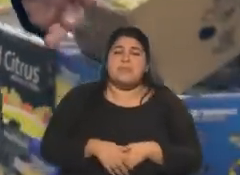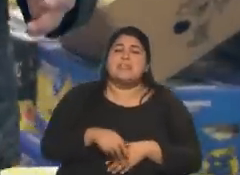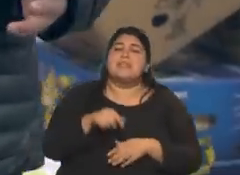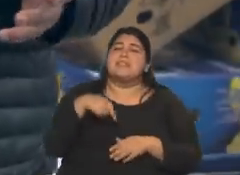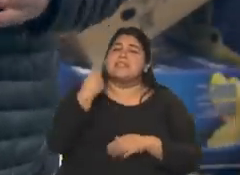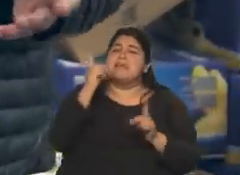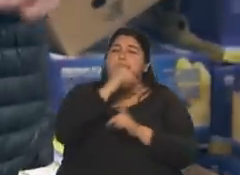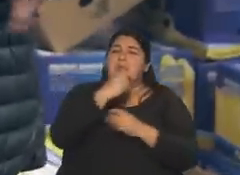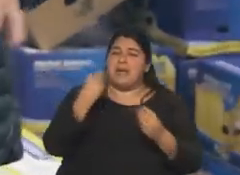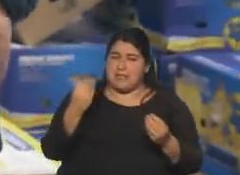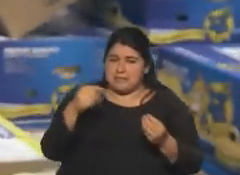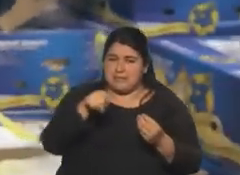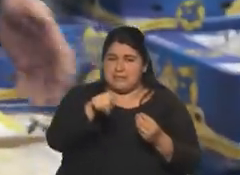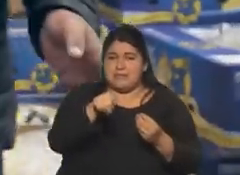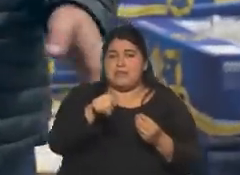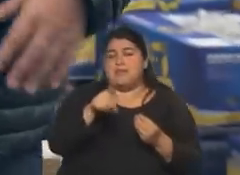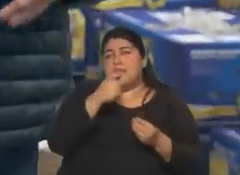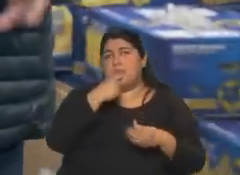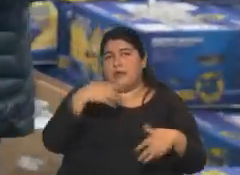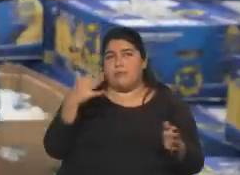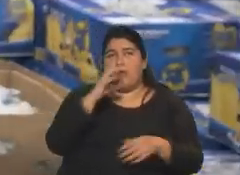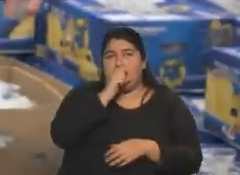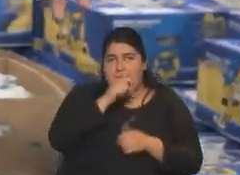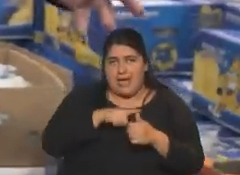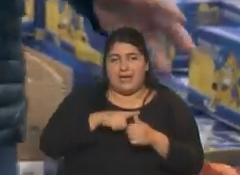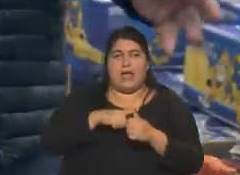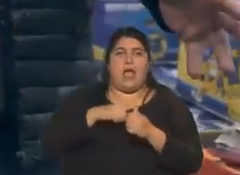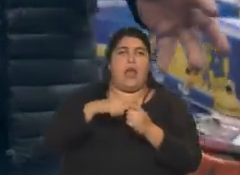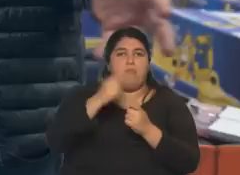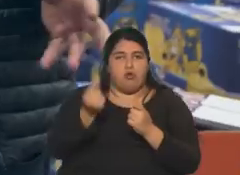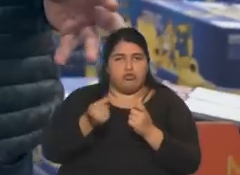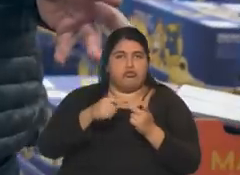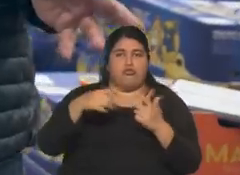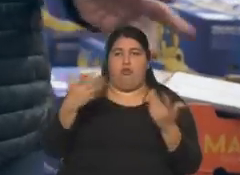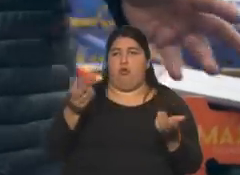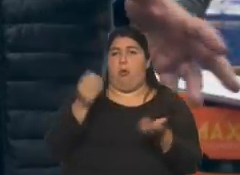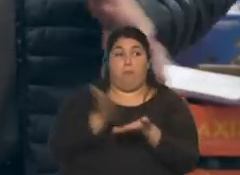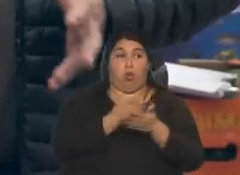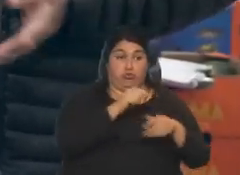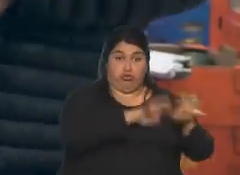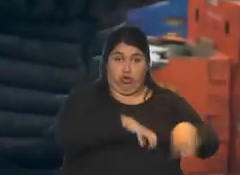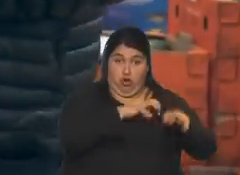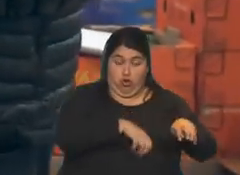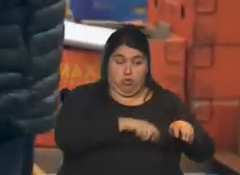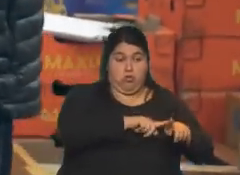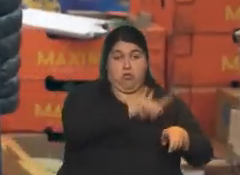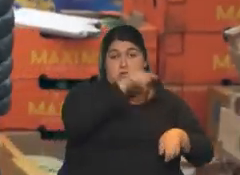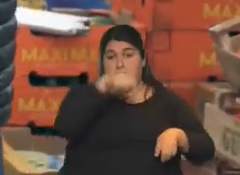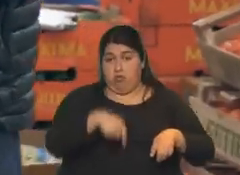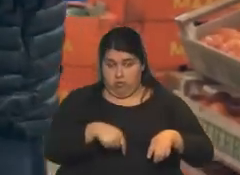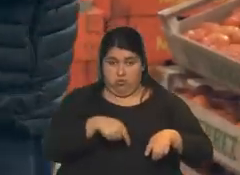es desde que sale una, vamos a decir, naranja, un repollo en el lugar de producción hasta que llega